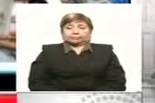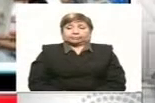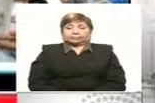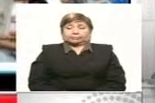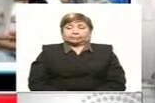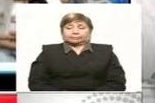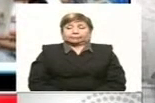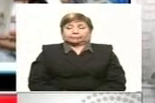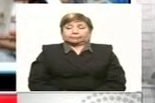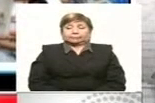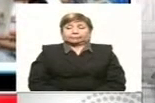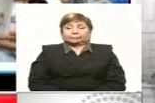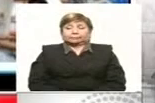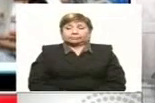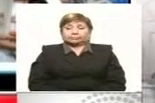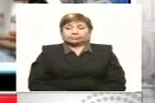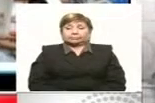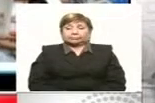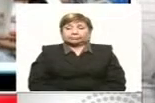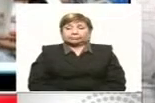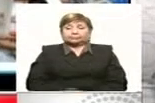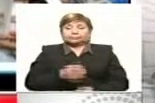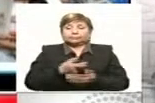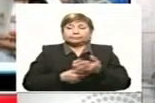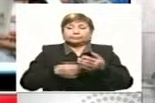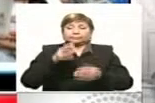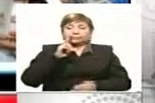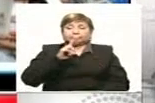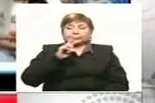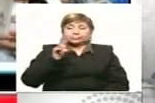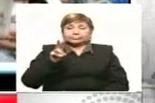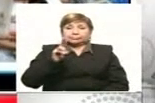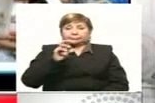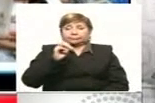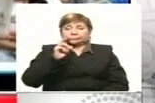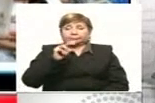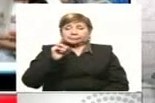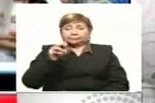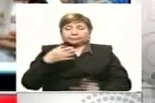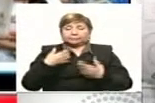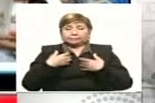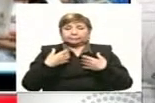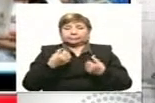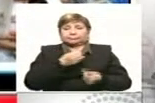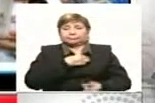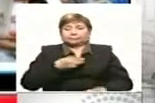señor presidente, bueno, este es el proyecto de presupuesto del 2022 del sector salud.